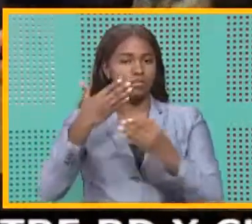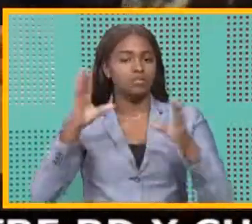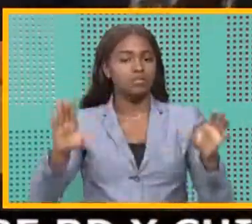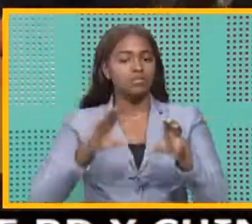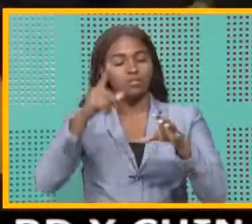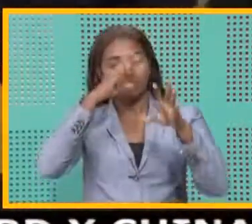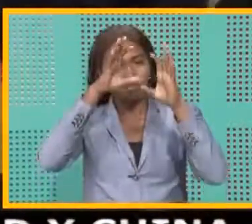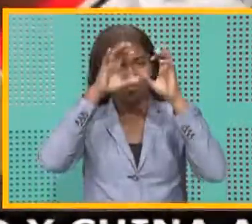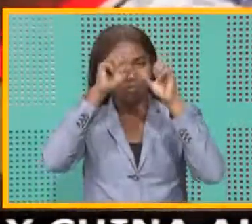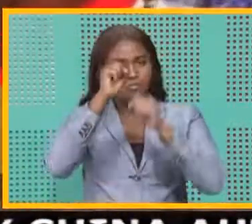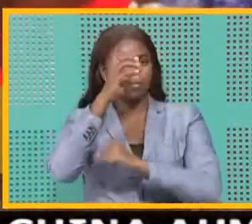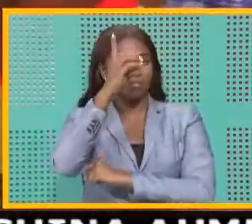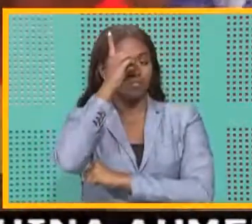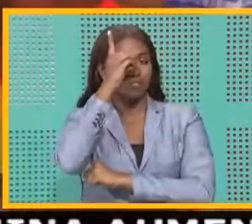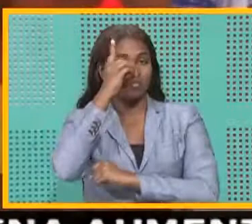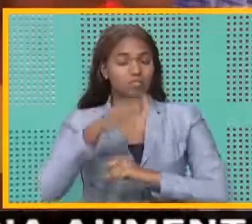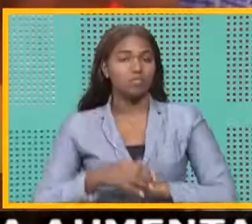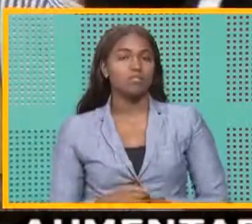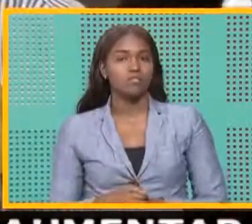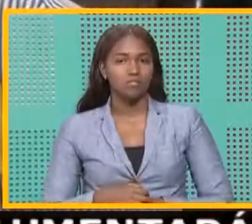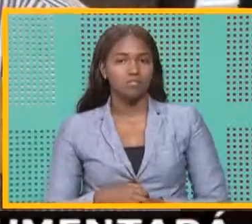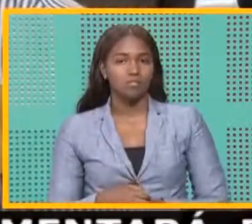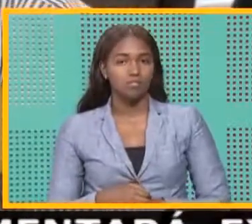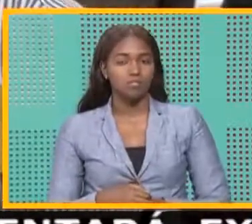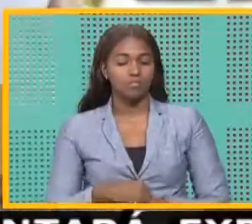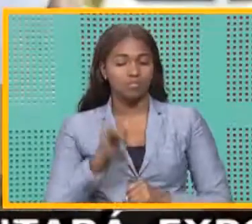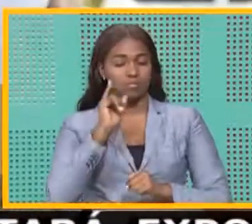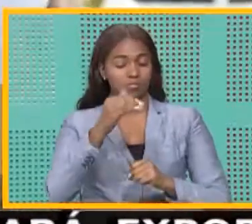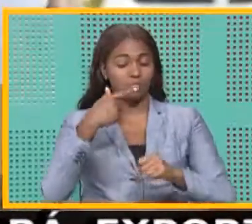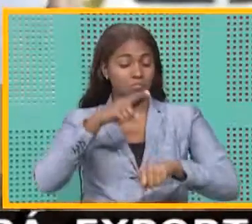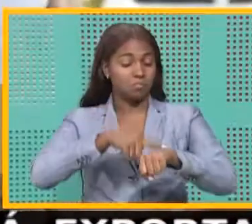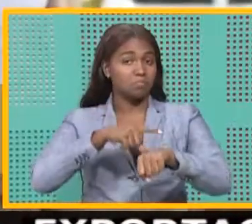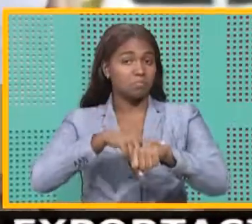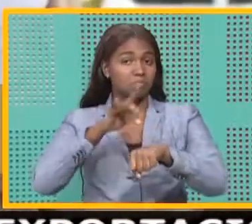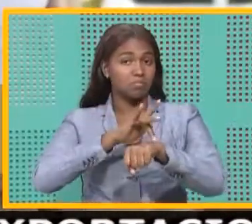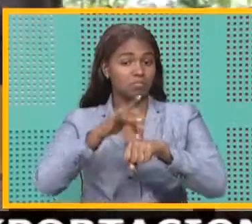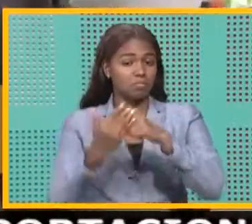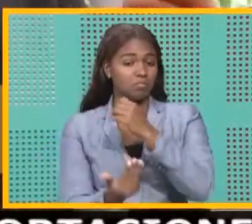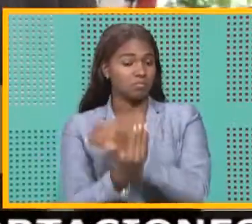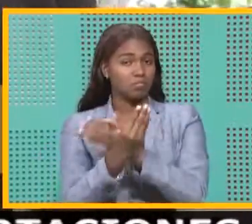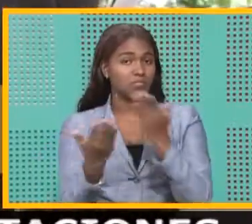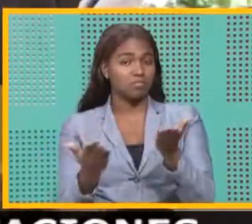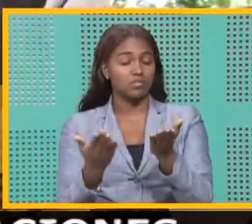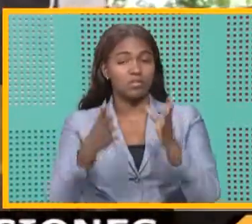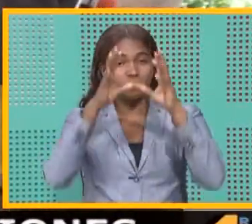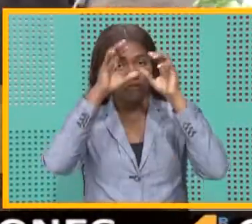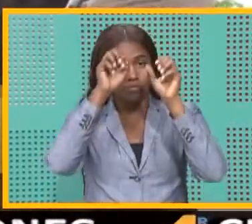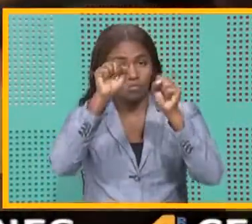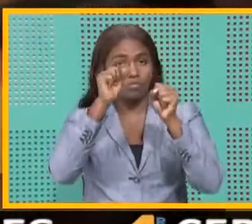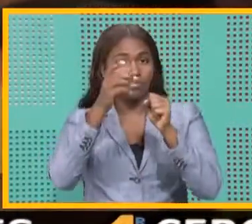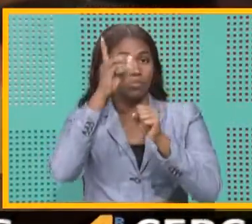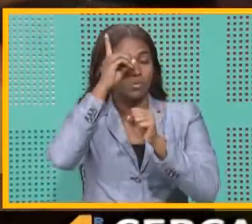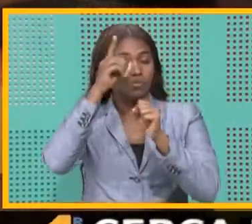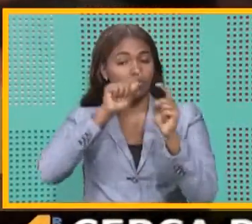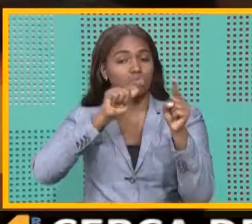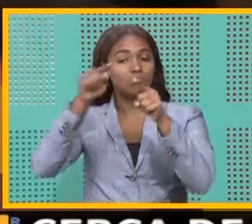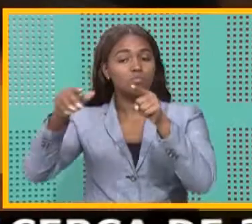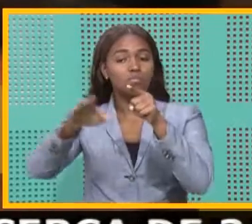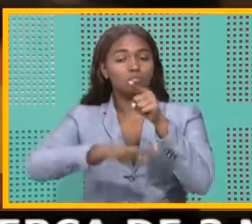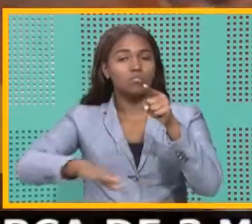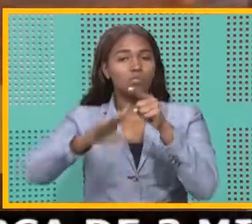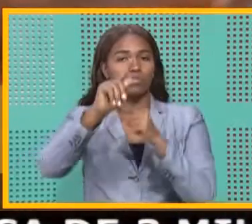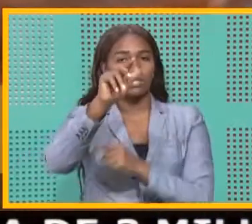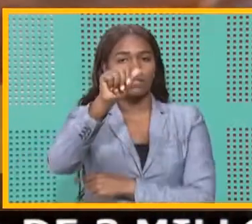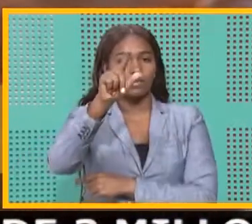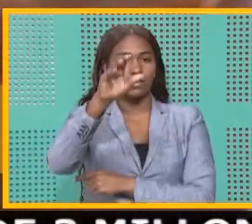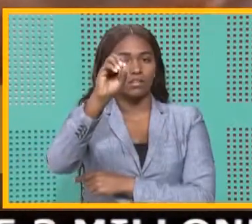por el presidente Danilo Medina. Desde tempranas horas de la mañana, el jefe de Estado se trasladó a la comunidad El Tablazo de